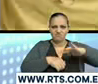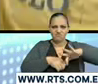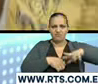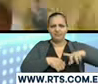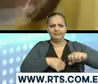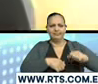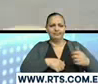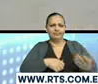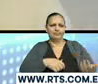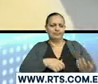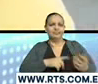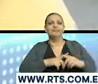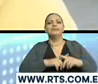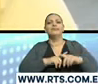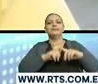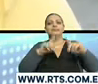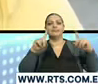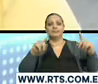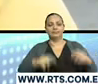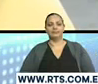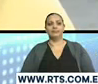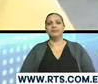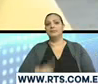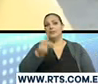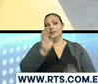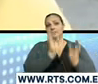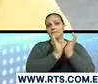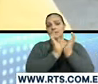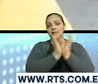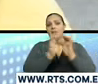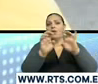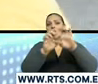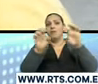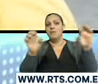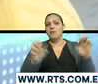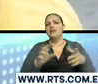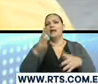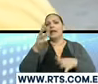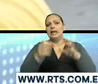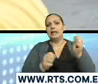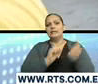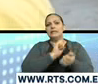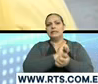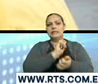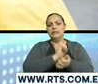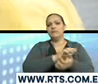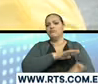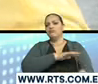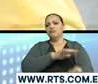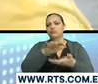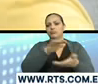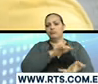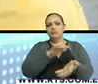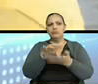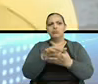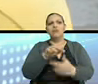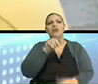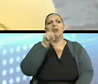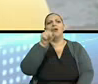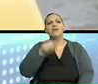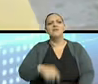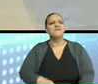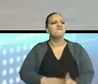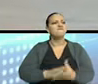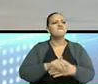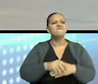robes cuatro veces. Espero que la policía, que está haciendo su trabajo, llegue a descubrir estos facinerosos, estos tipos, y